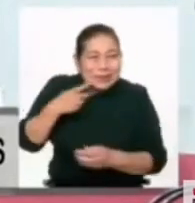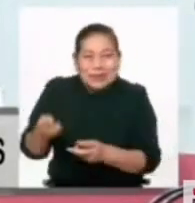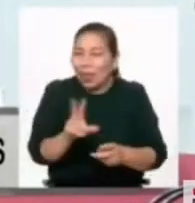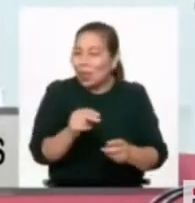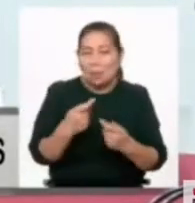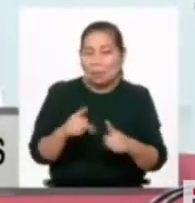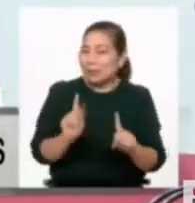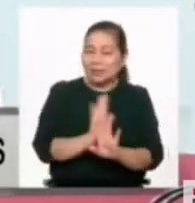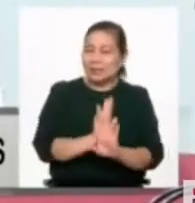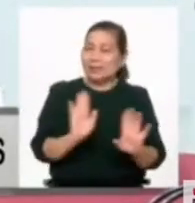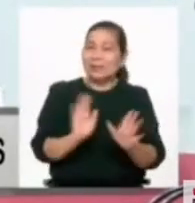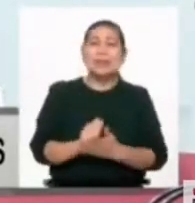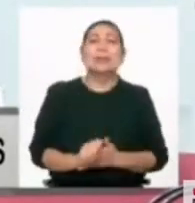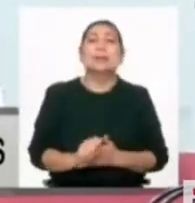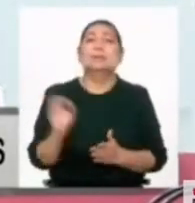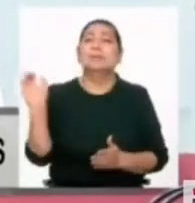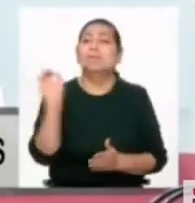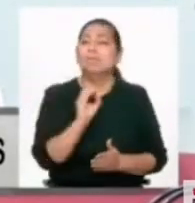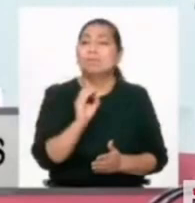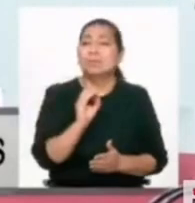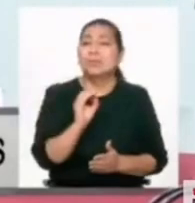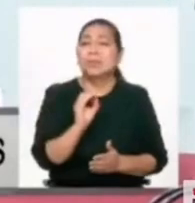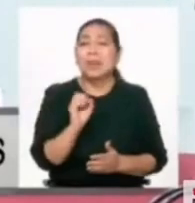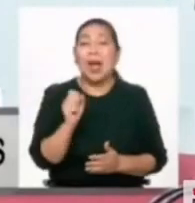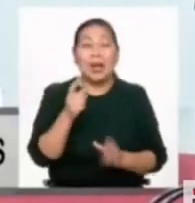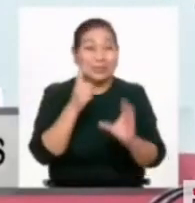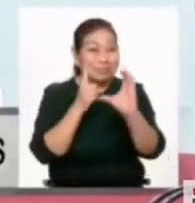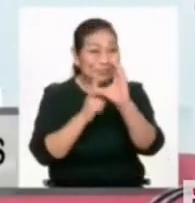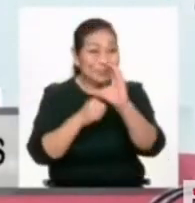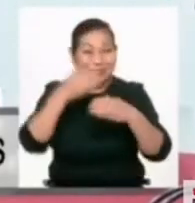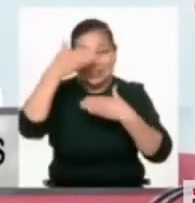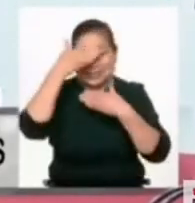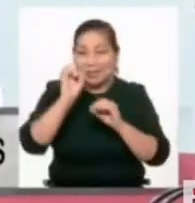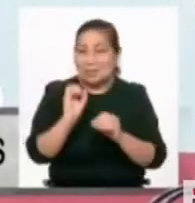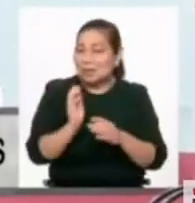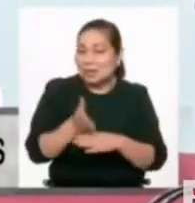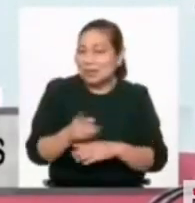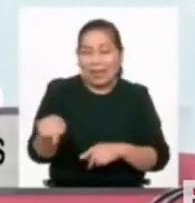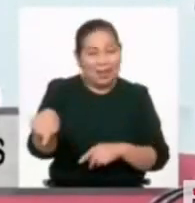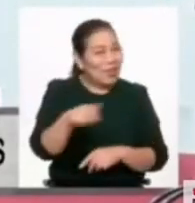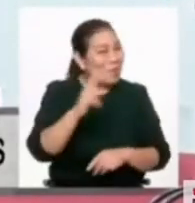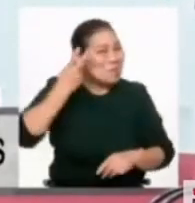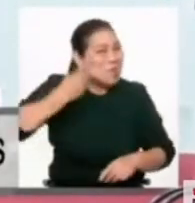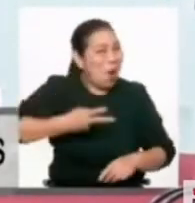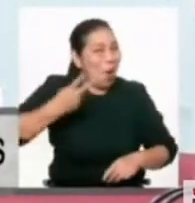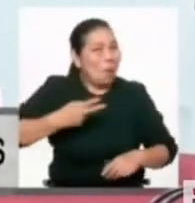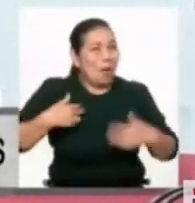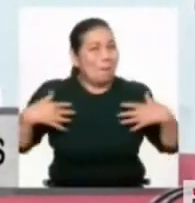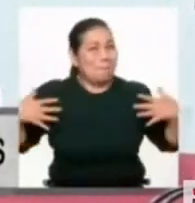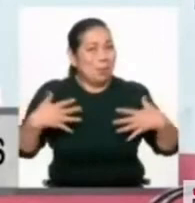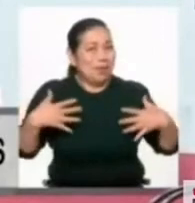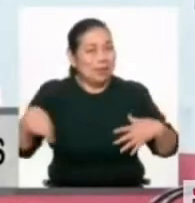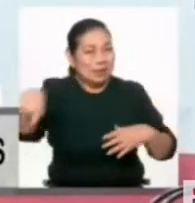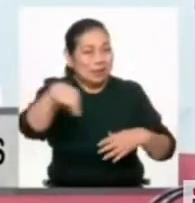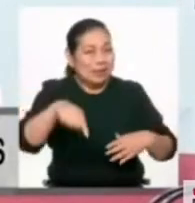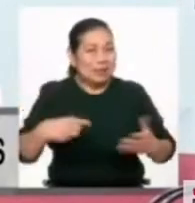campesinas no permitieron, ¿no?, que ninguno de Sendero pusiera un pie allí en esa